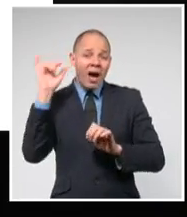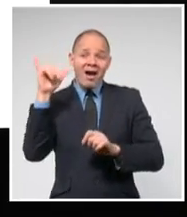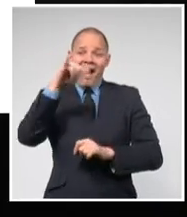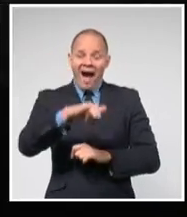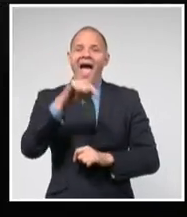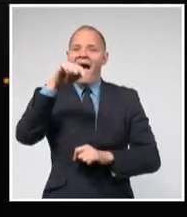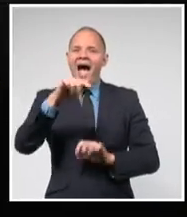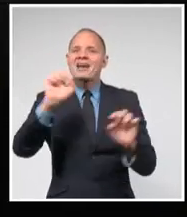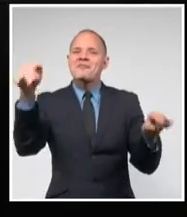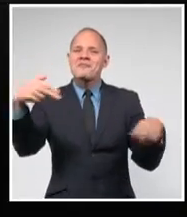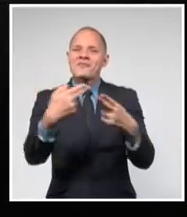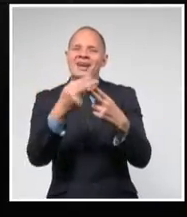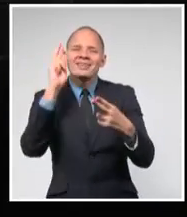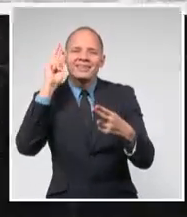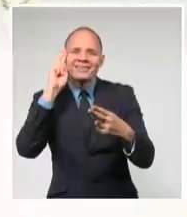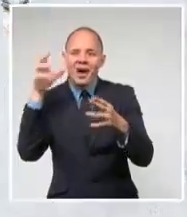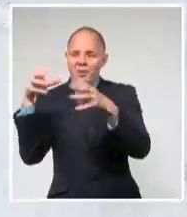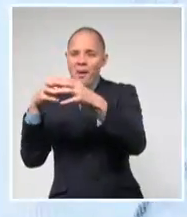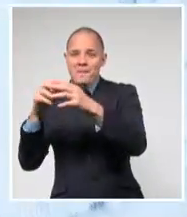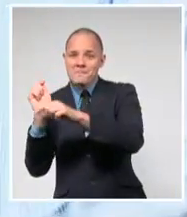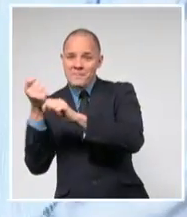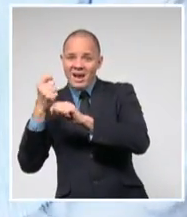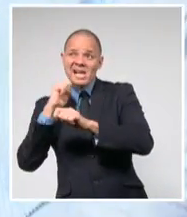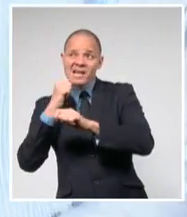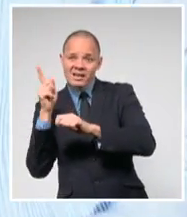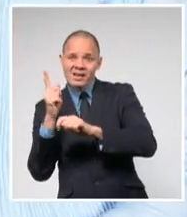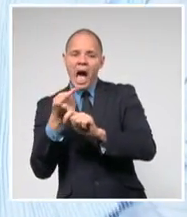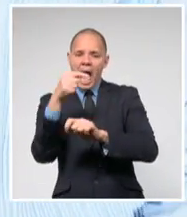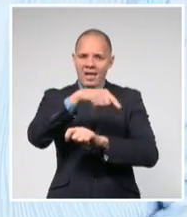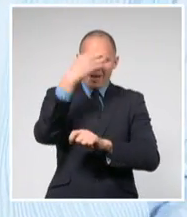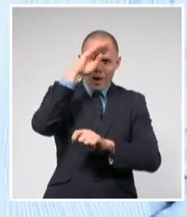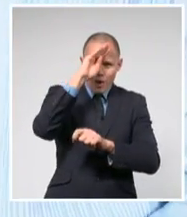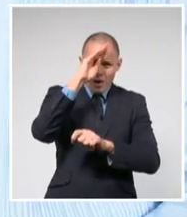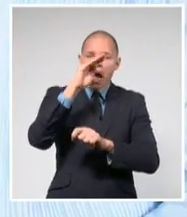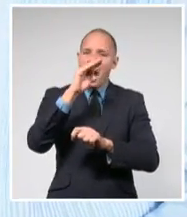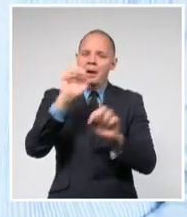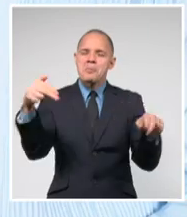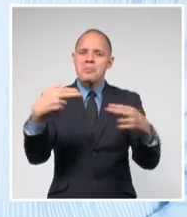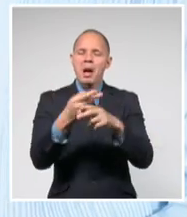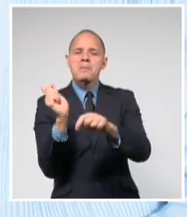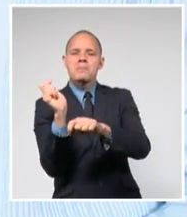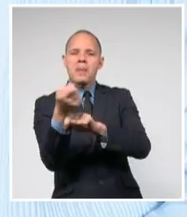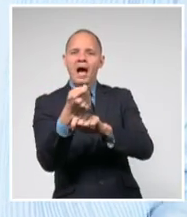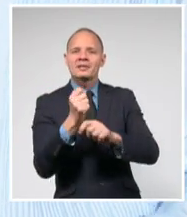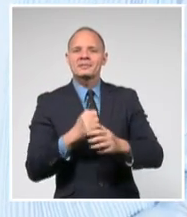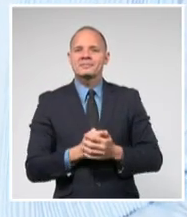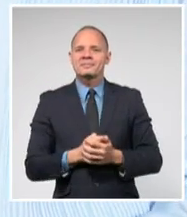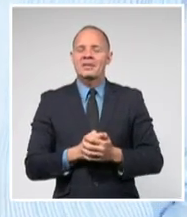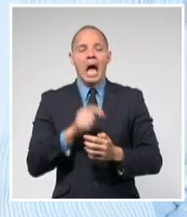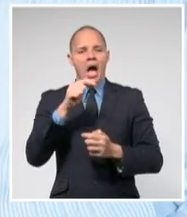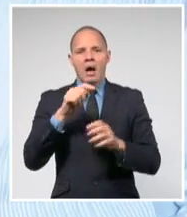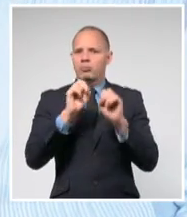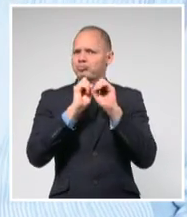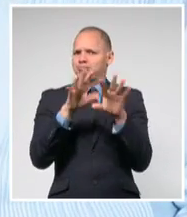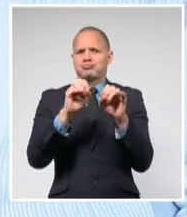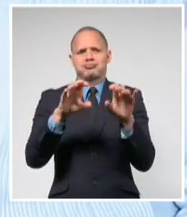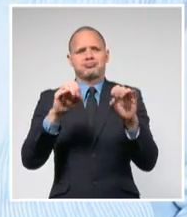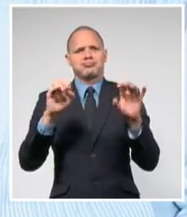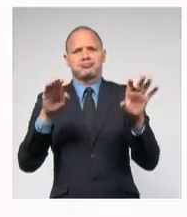de directivos de la Major League, de ex peloteros cubanos de la Serie Nacional que se desempeñan en las grandes ligas, y ese tema tiene una